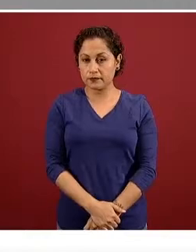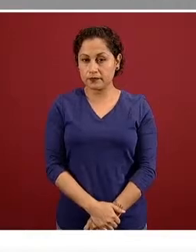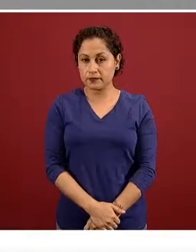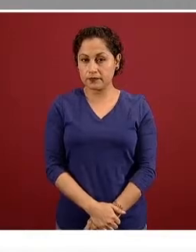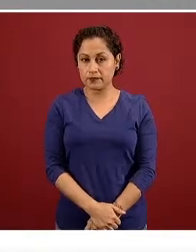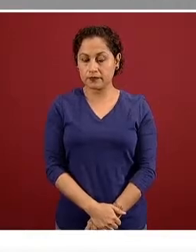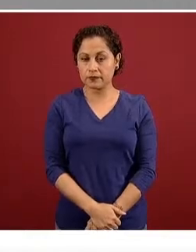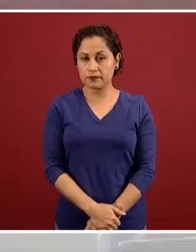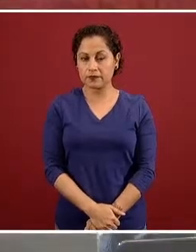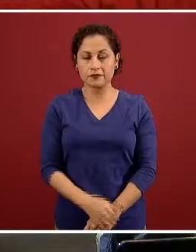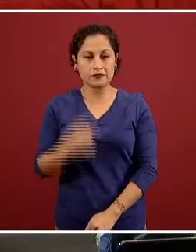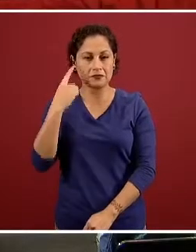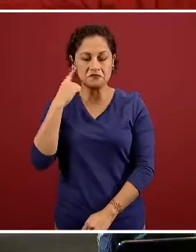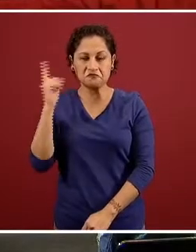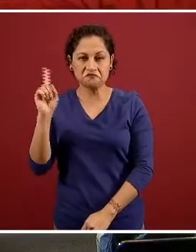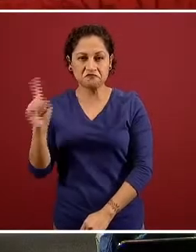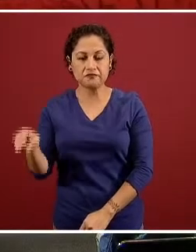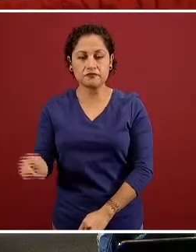En un porcentaje